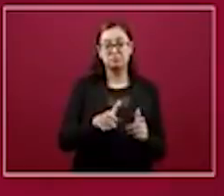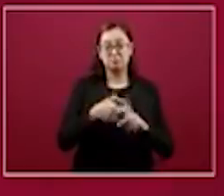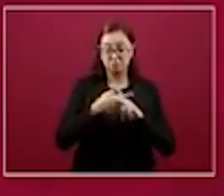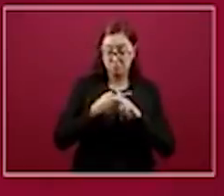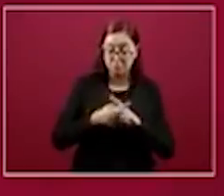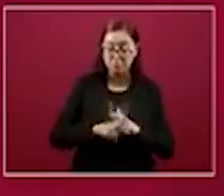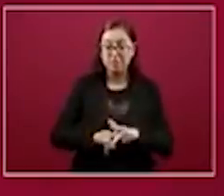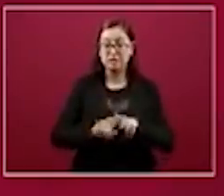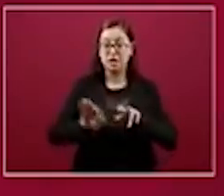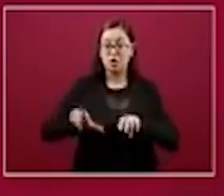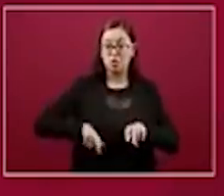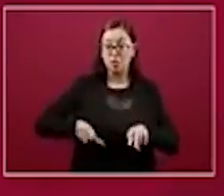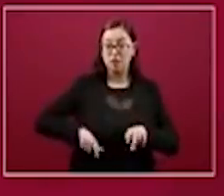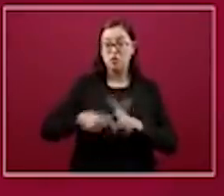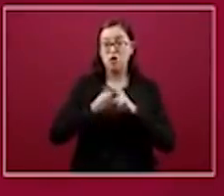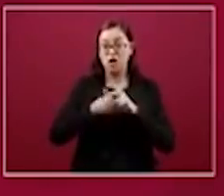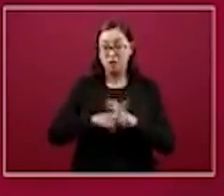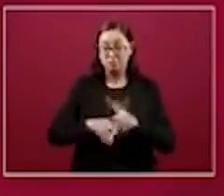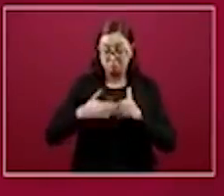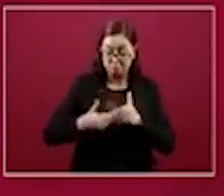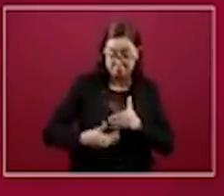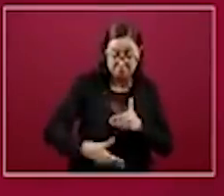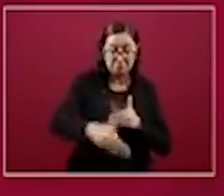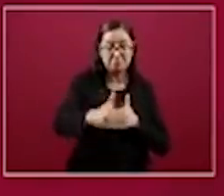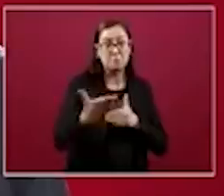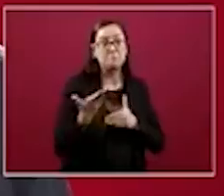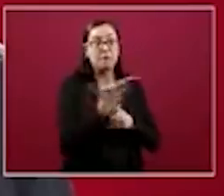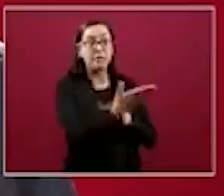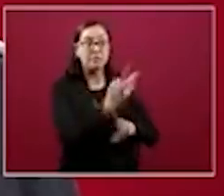entrando un gobierno, no solicita crédito.